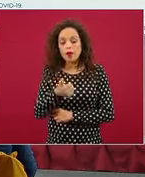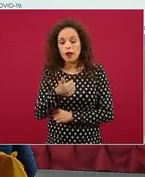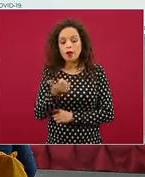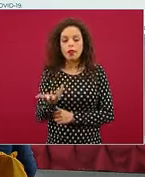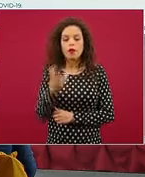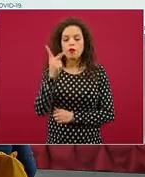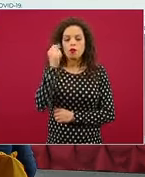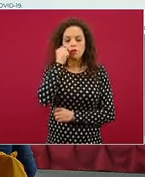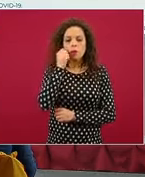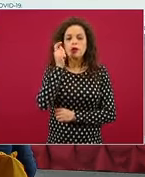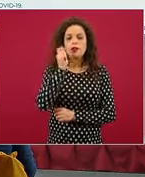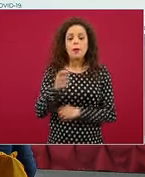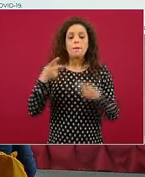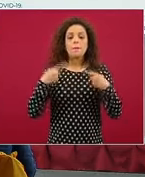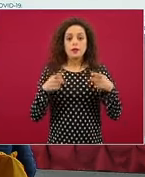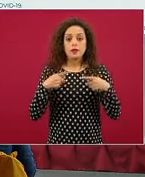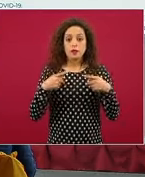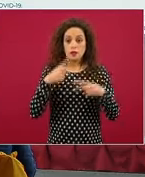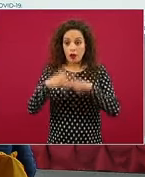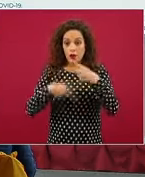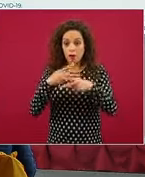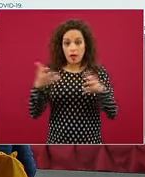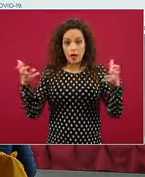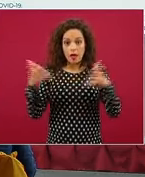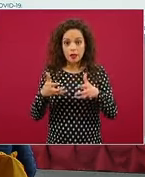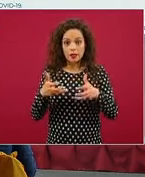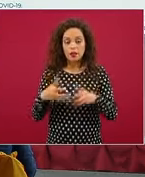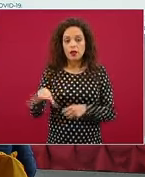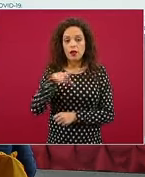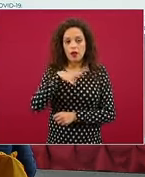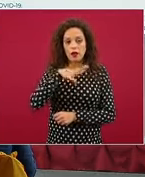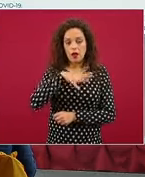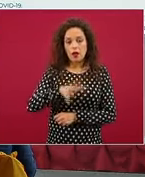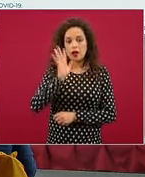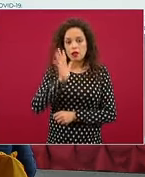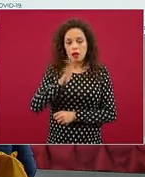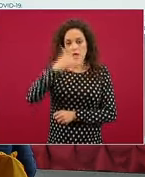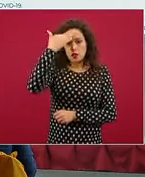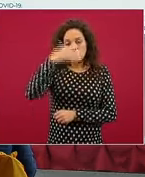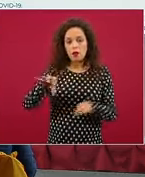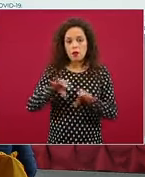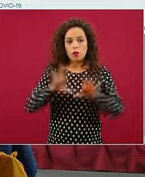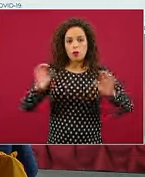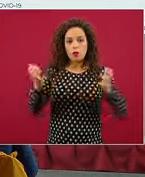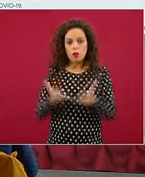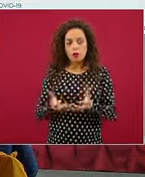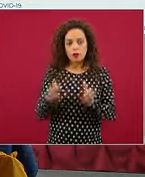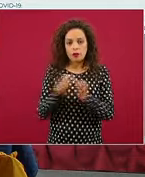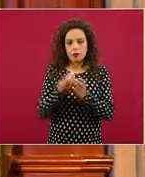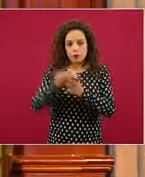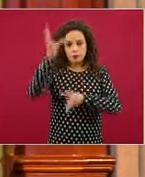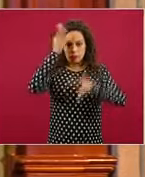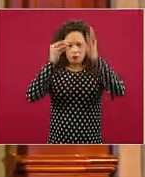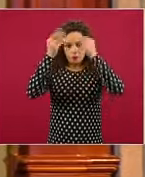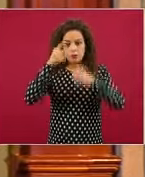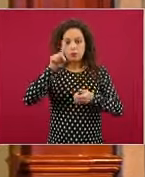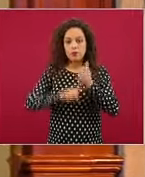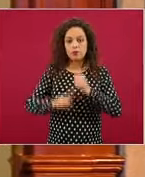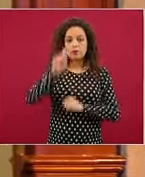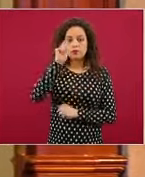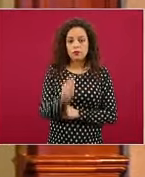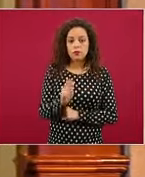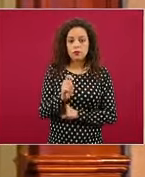que las personas que las van a realizar estén capacitadas en este procedimiento. Para efectos de la Red Nacional de Laboratorios